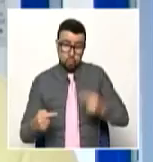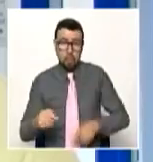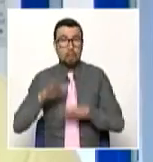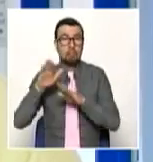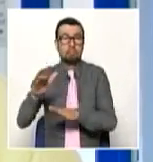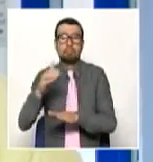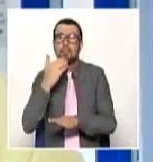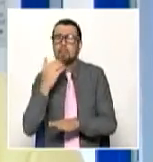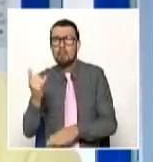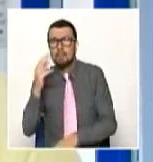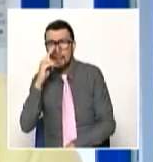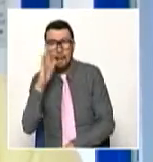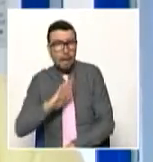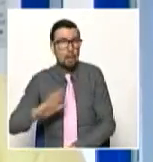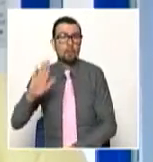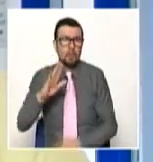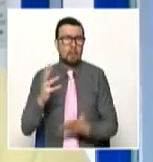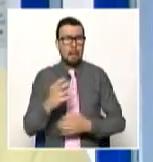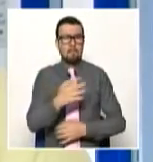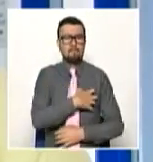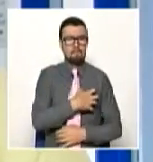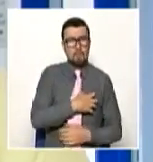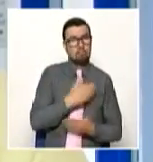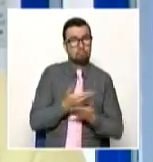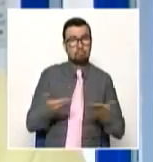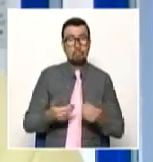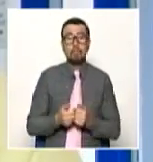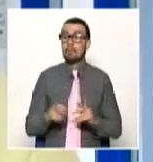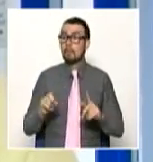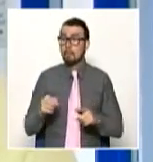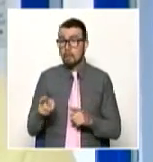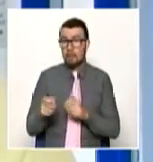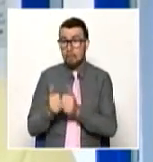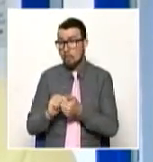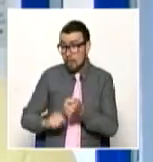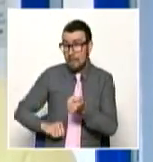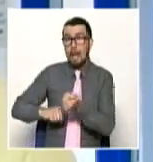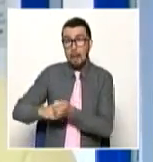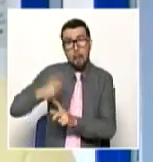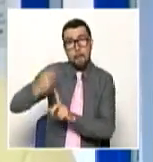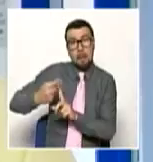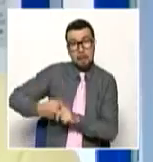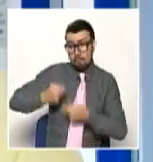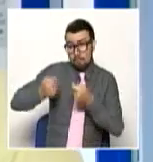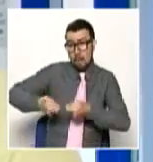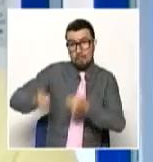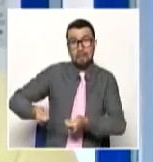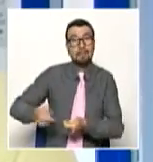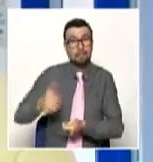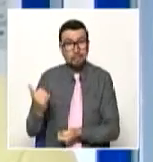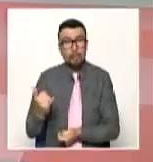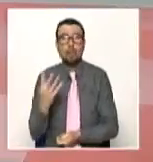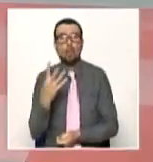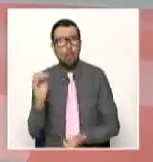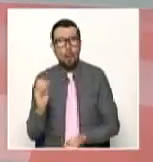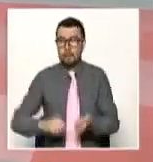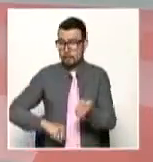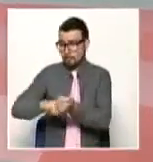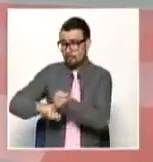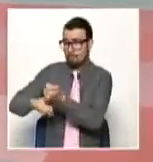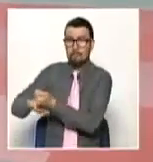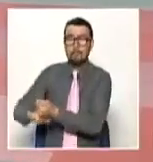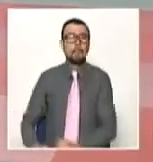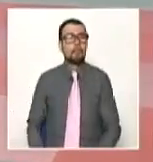como el campeonato nacional. También estamos a punto de lanzar nuestros deportistas apoyados, que son 40 en total, algo muy importante. Según